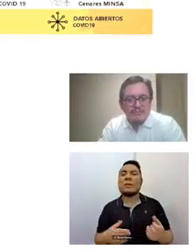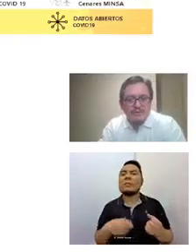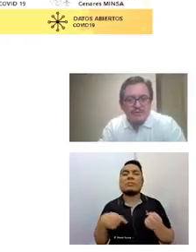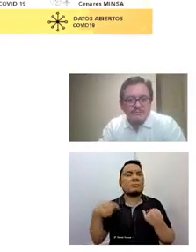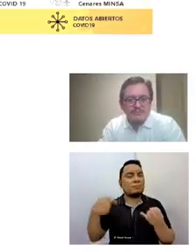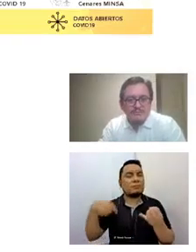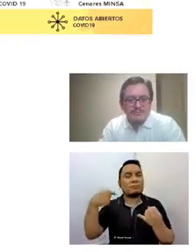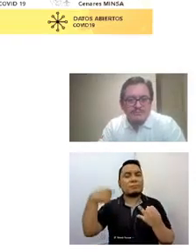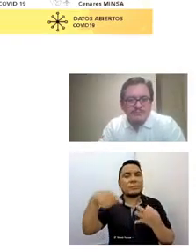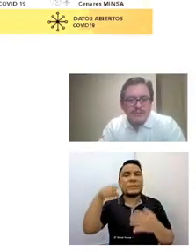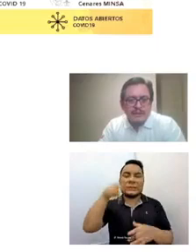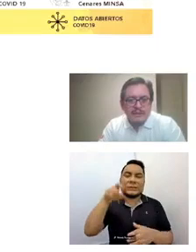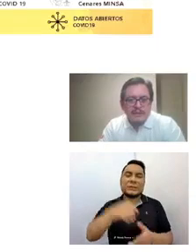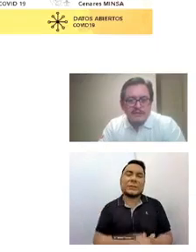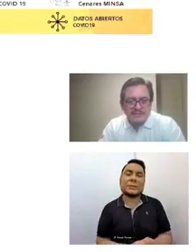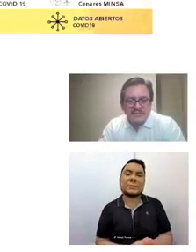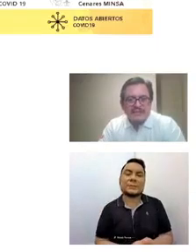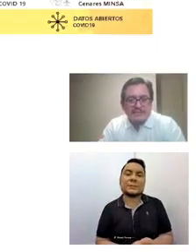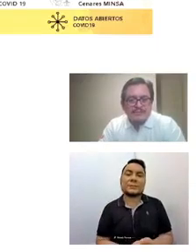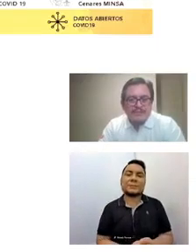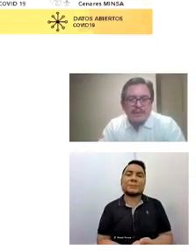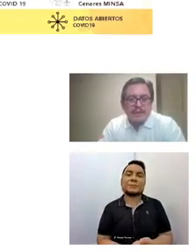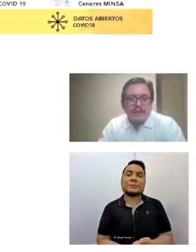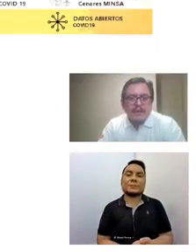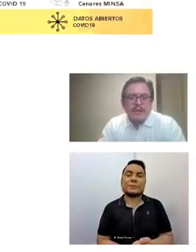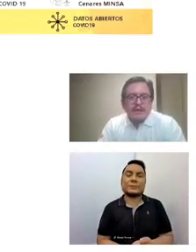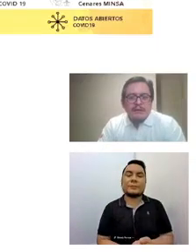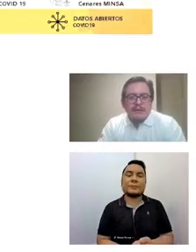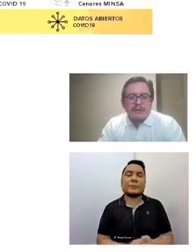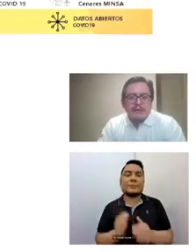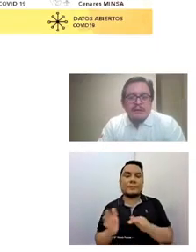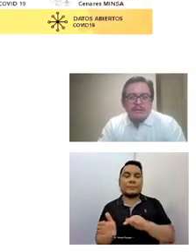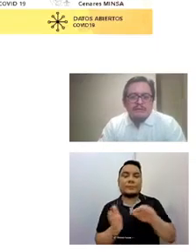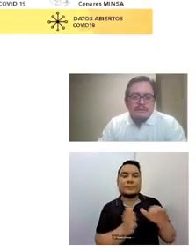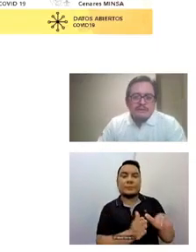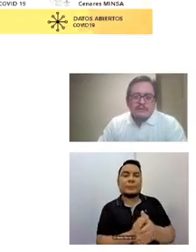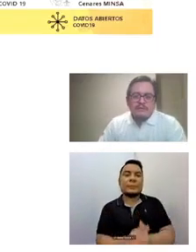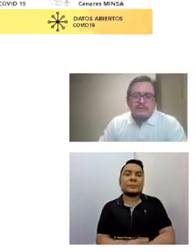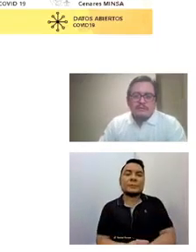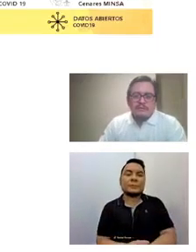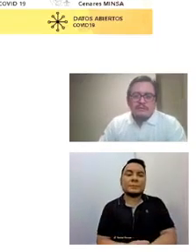veces sea necesario. Siguiente, por favor. Siguiente.